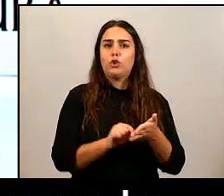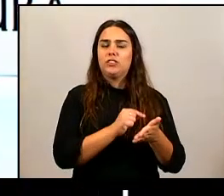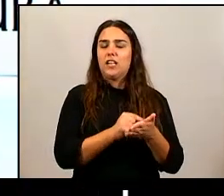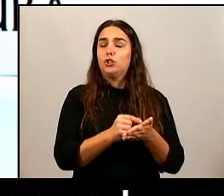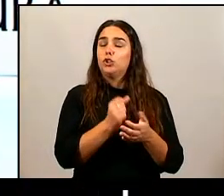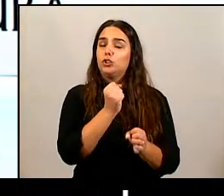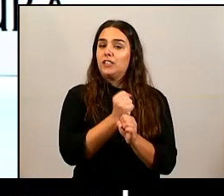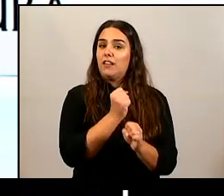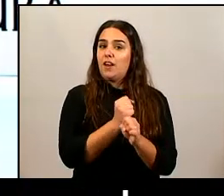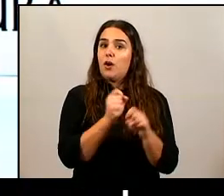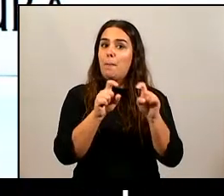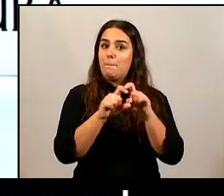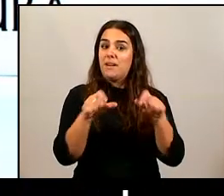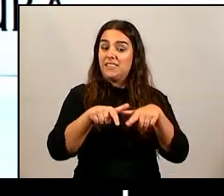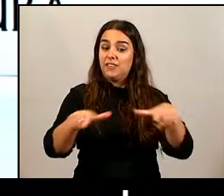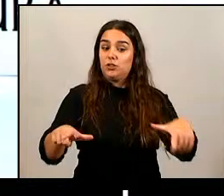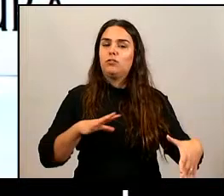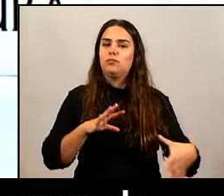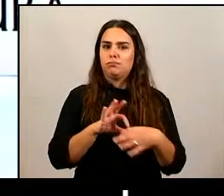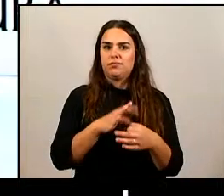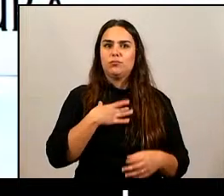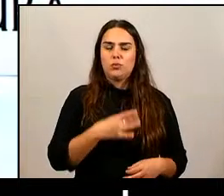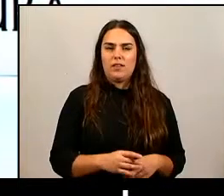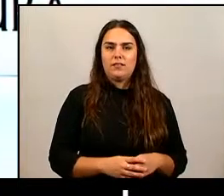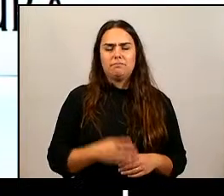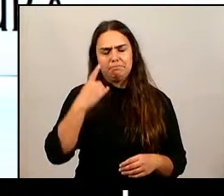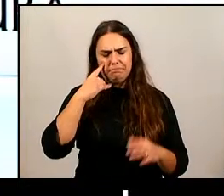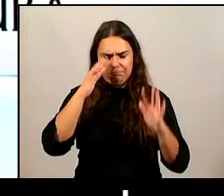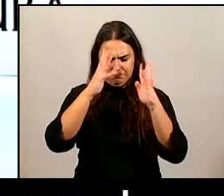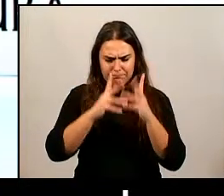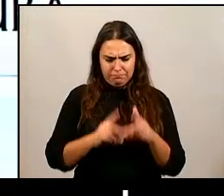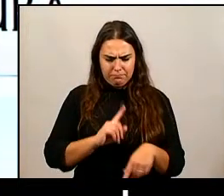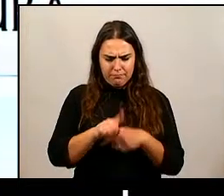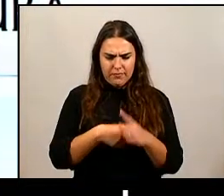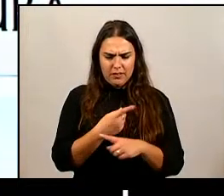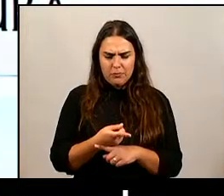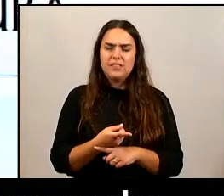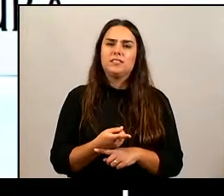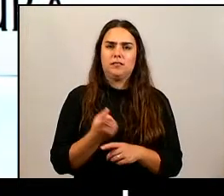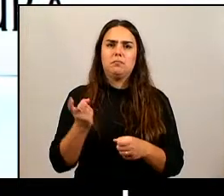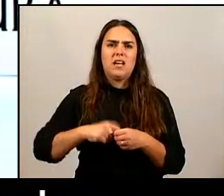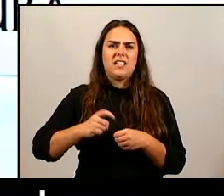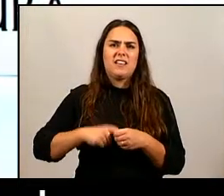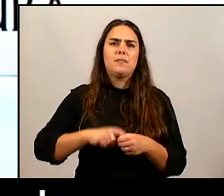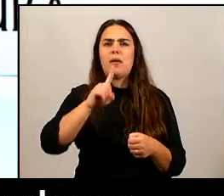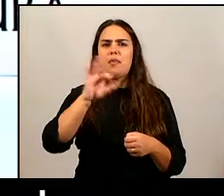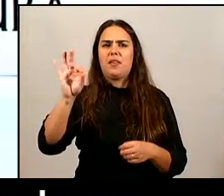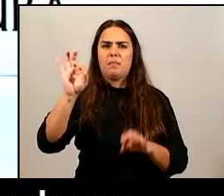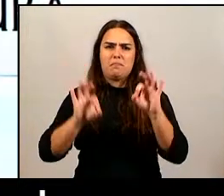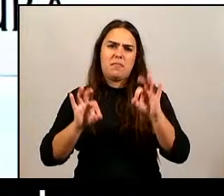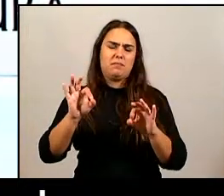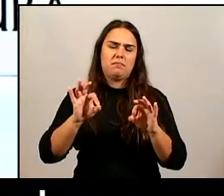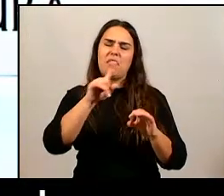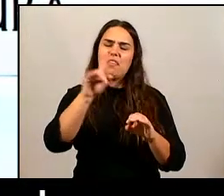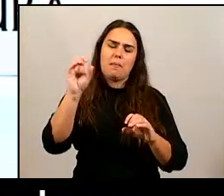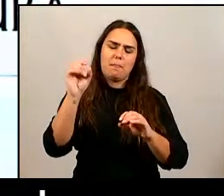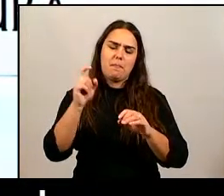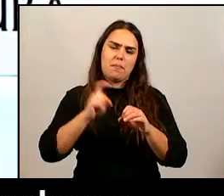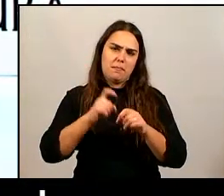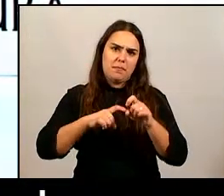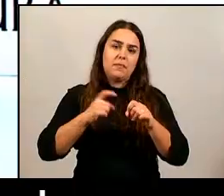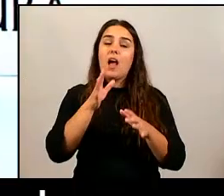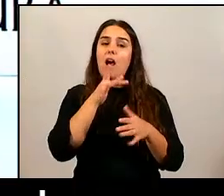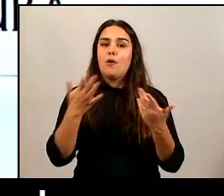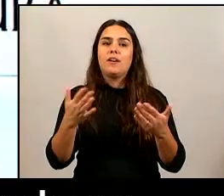trabajo en empresas del sector. Calculamos que participará un centenar de personas desempleadas, al menos la mitad de las plazas serán